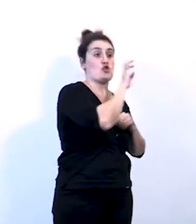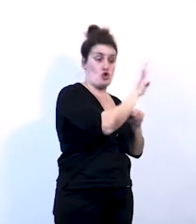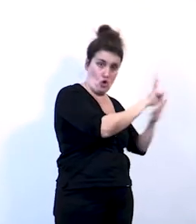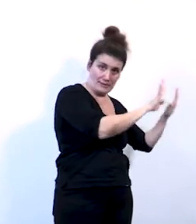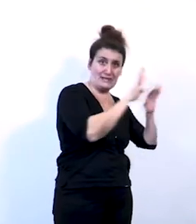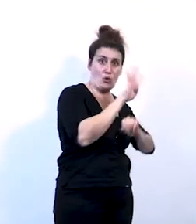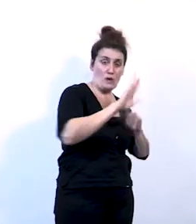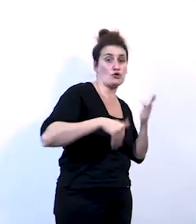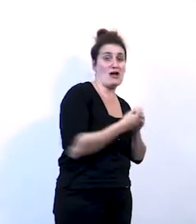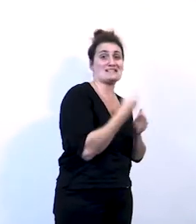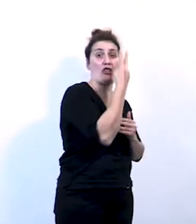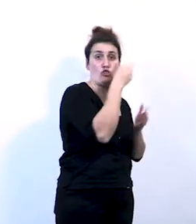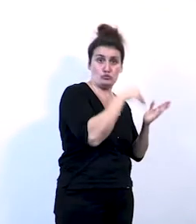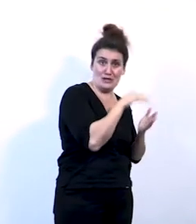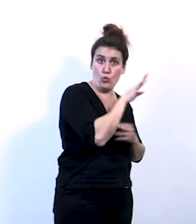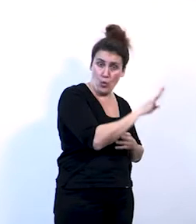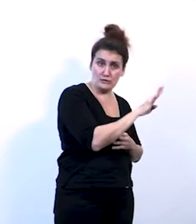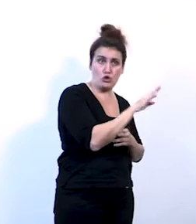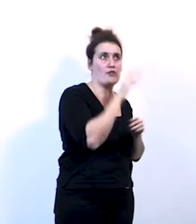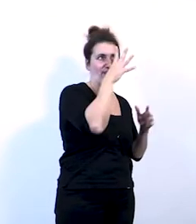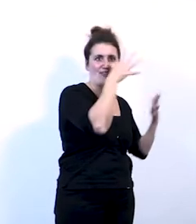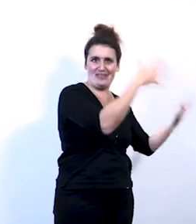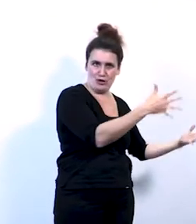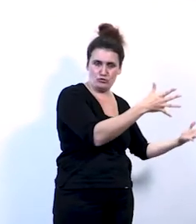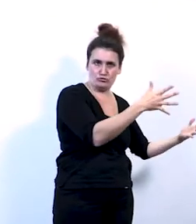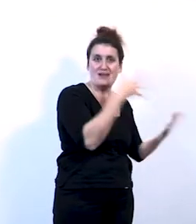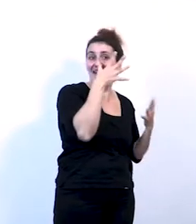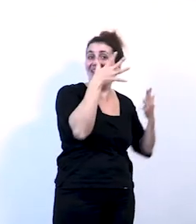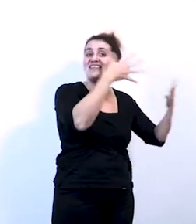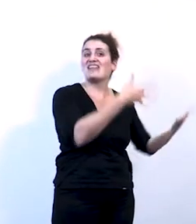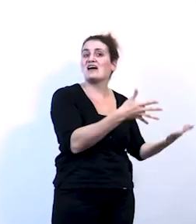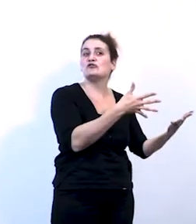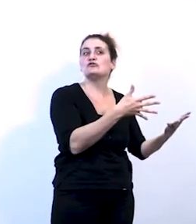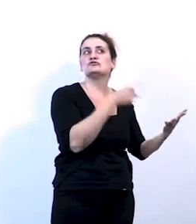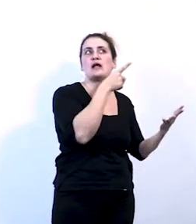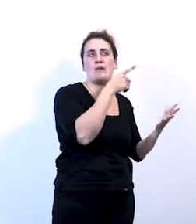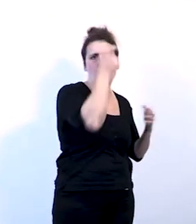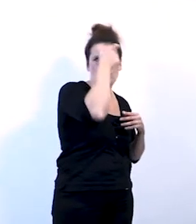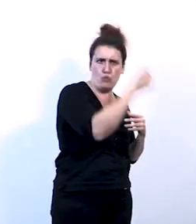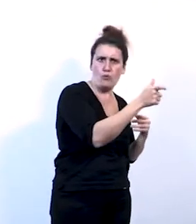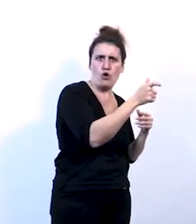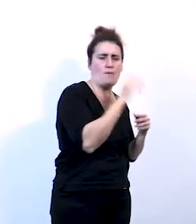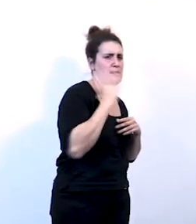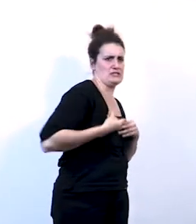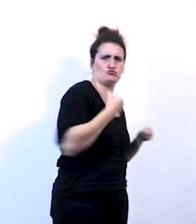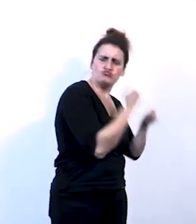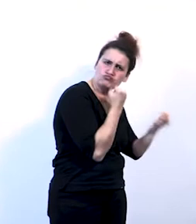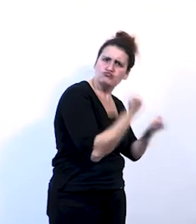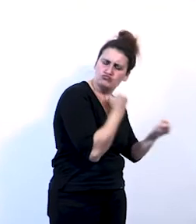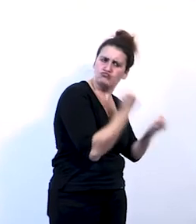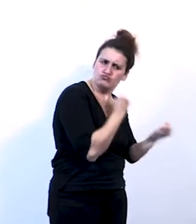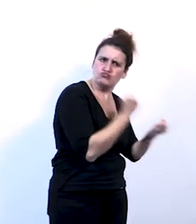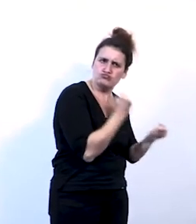1994 hasta 2004, son 10 años en los que el pueblo palestino hizo bastante trabajo,